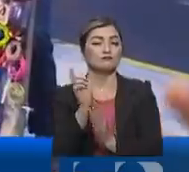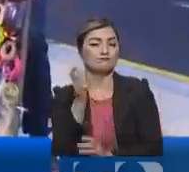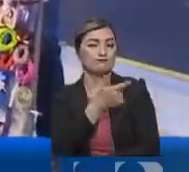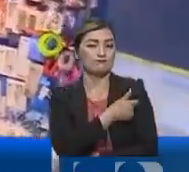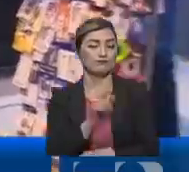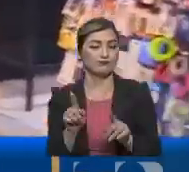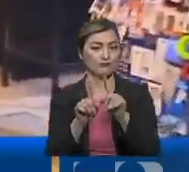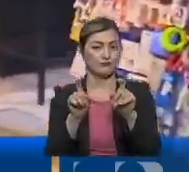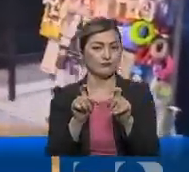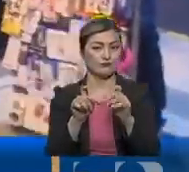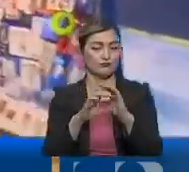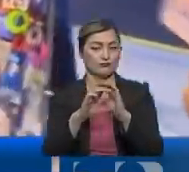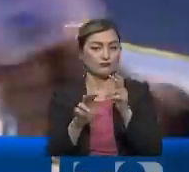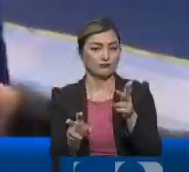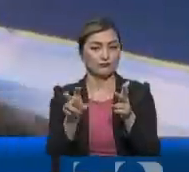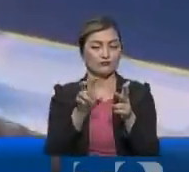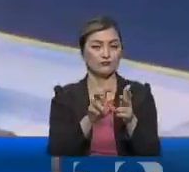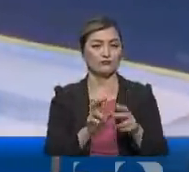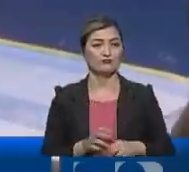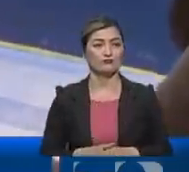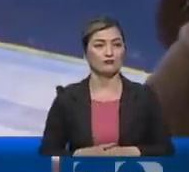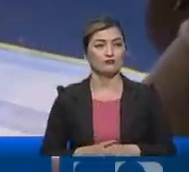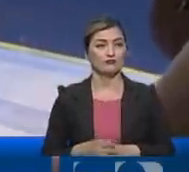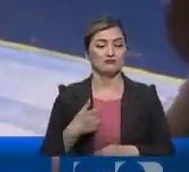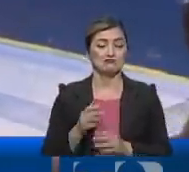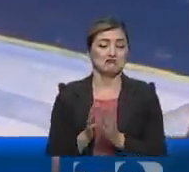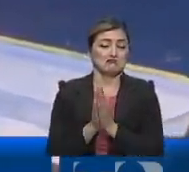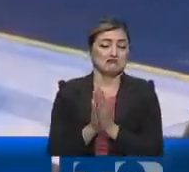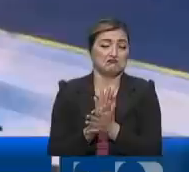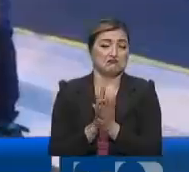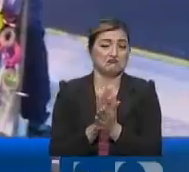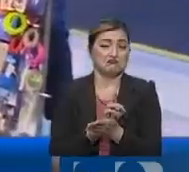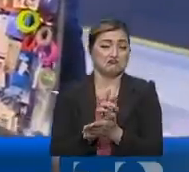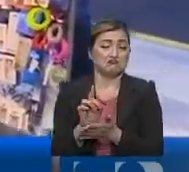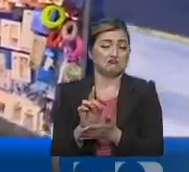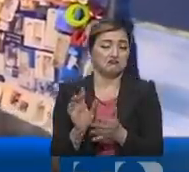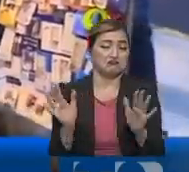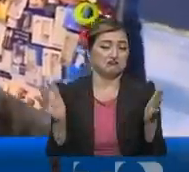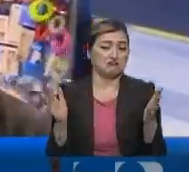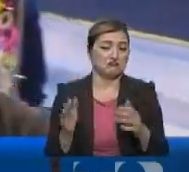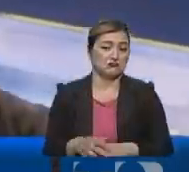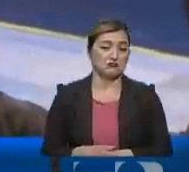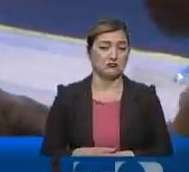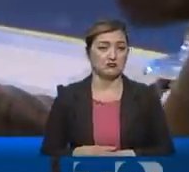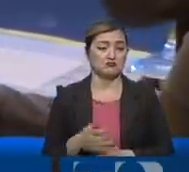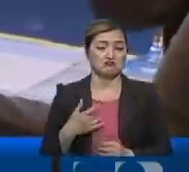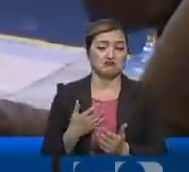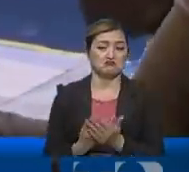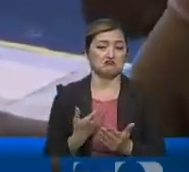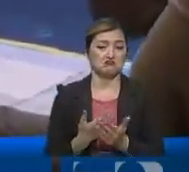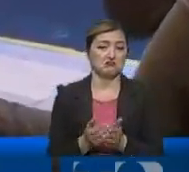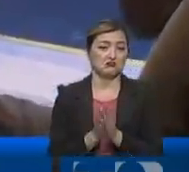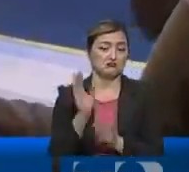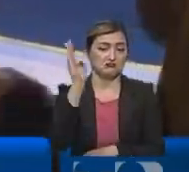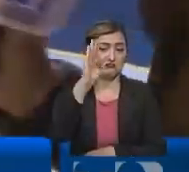de vacunación para subirse a una de las unidades? No, todavía. Desde esta semana estamos viniendo aquí, pero nunca han